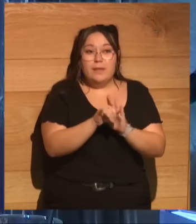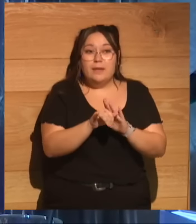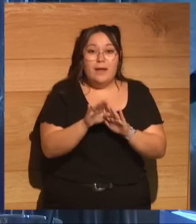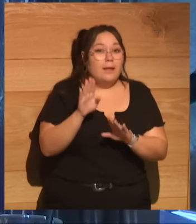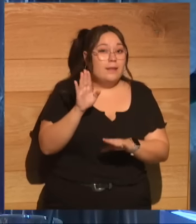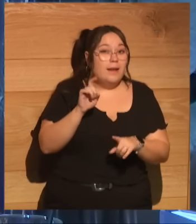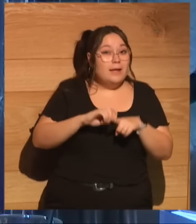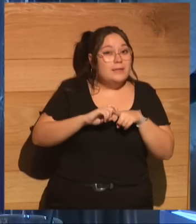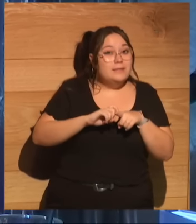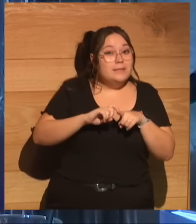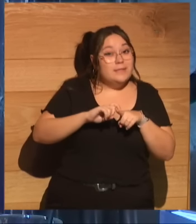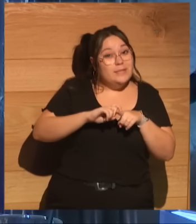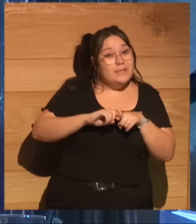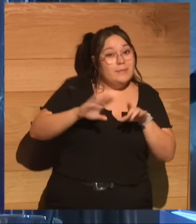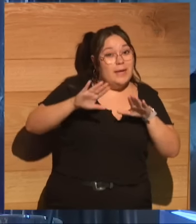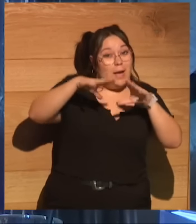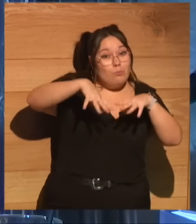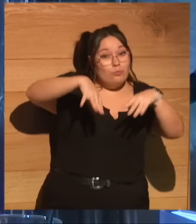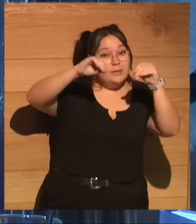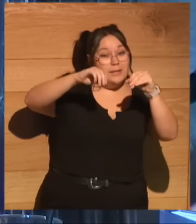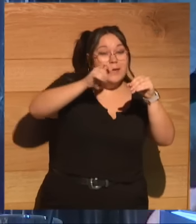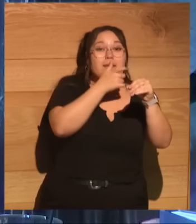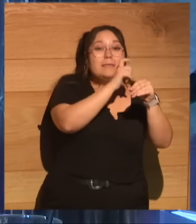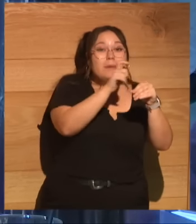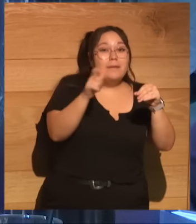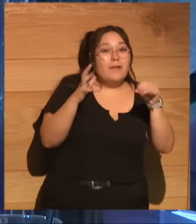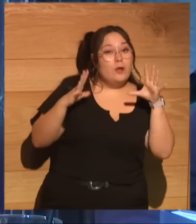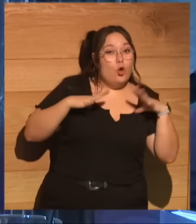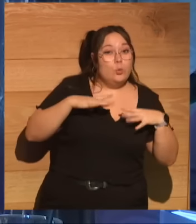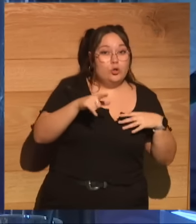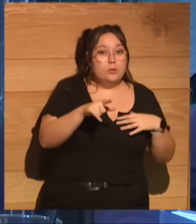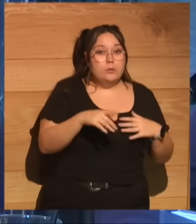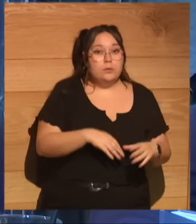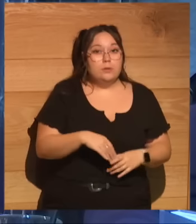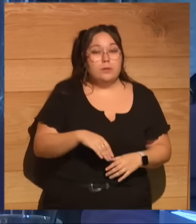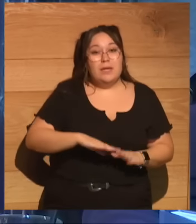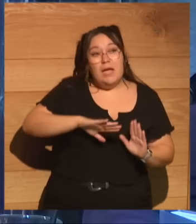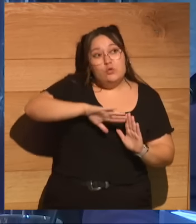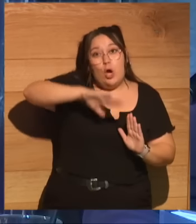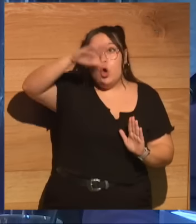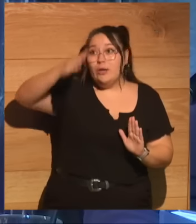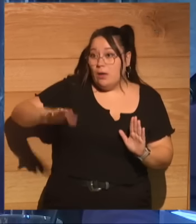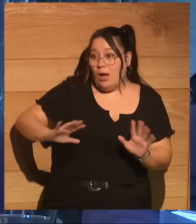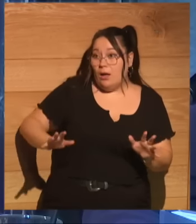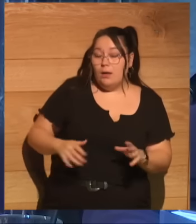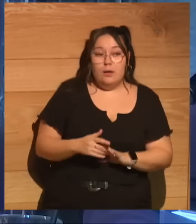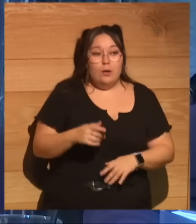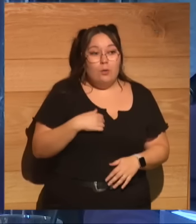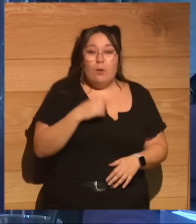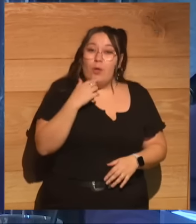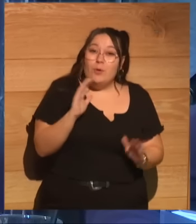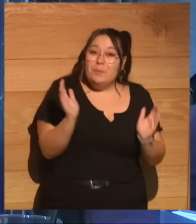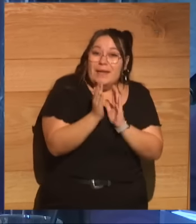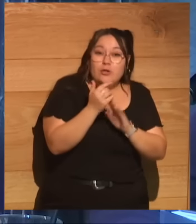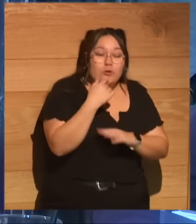montañita esta donde están las letritas. Sí. ¿Sabes? Que es más colina que... más colina. Cuando que hablan en diminutivo, me mira a mí. Sí, te